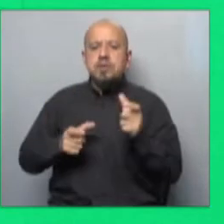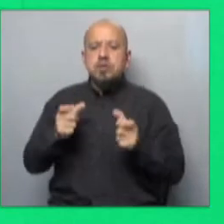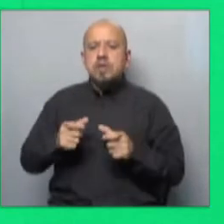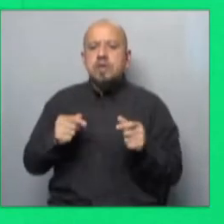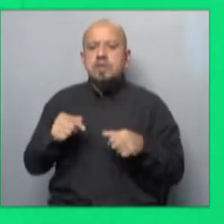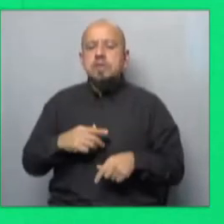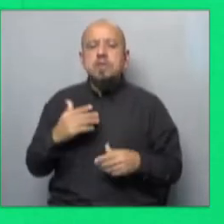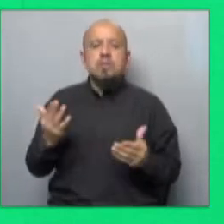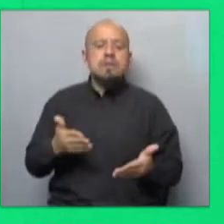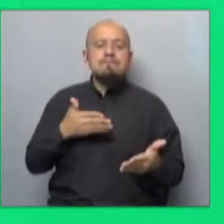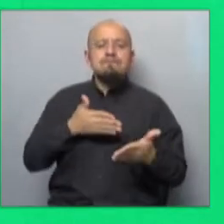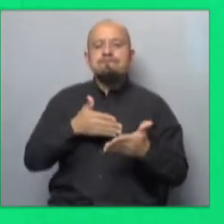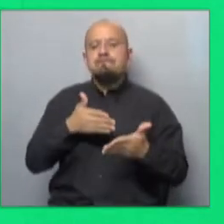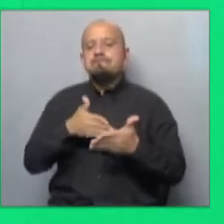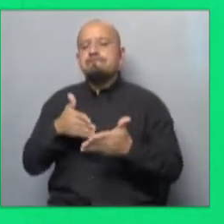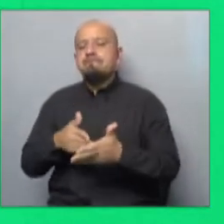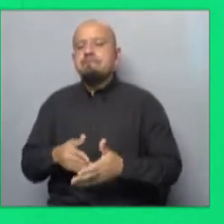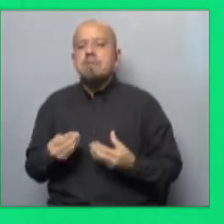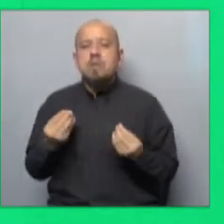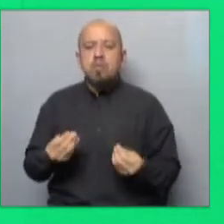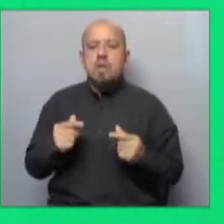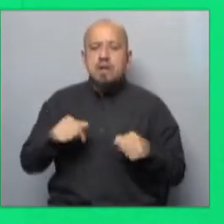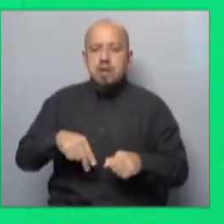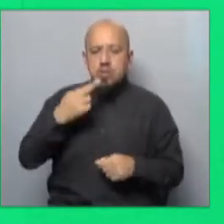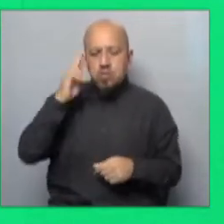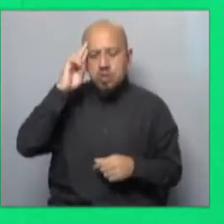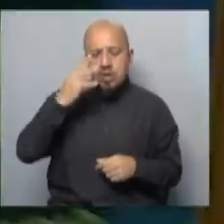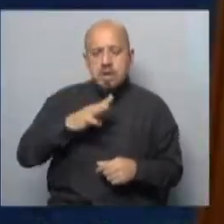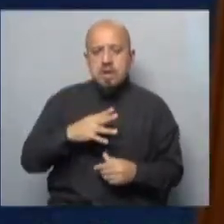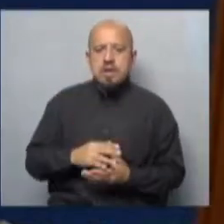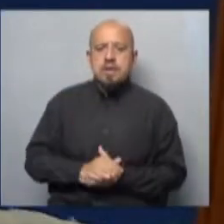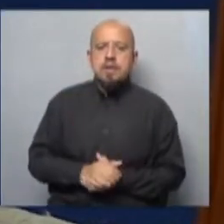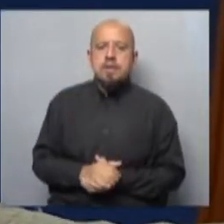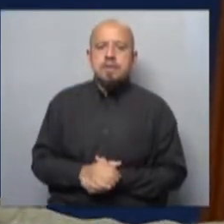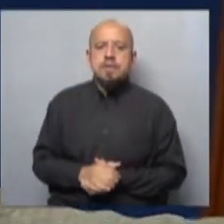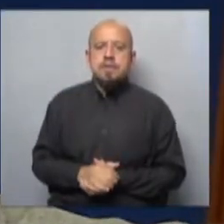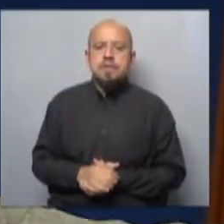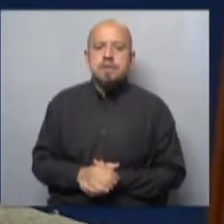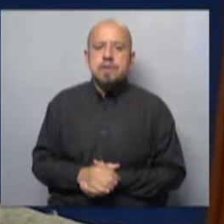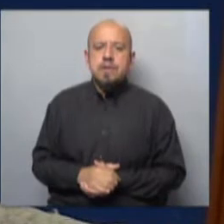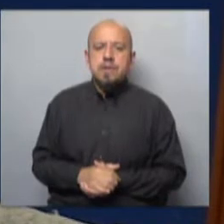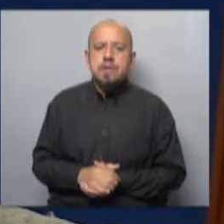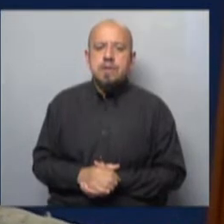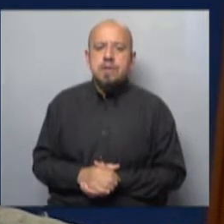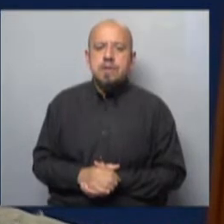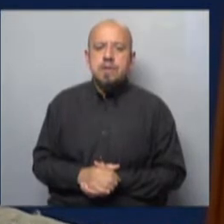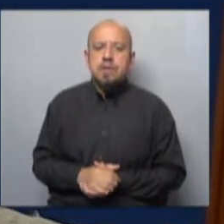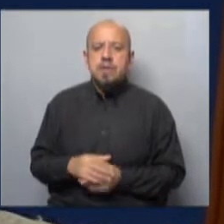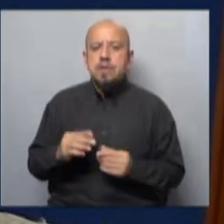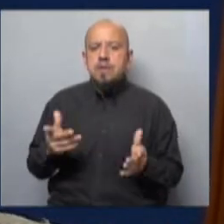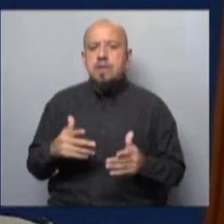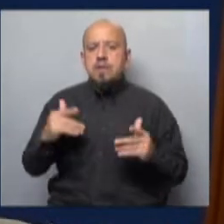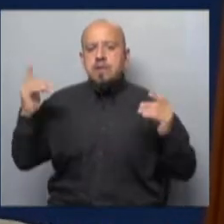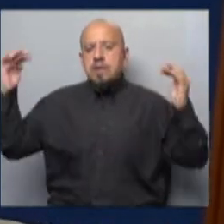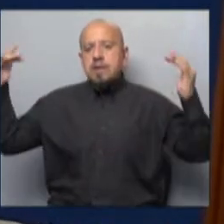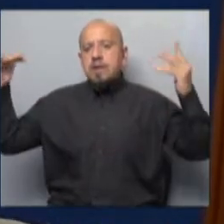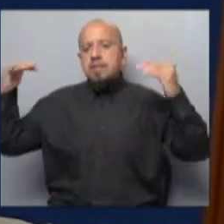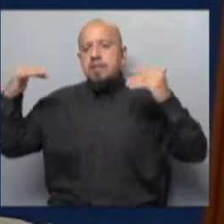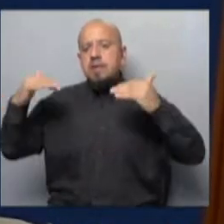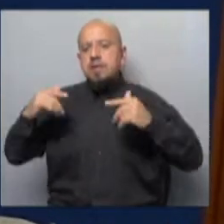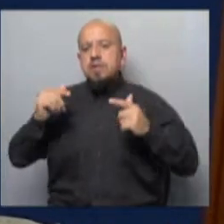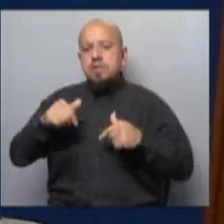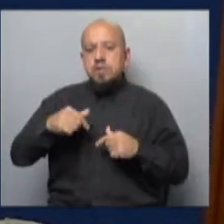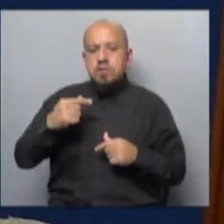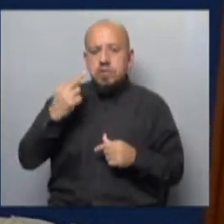principales son los obstáculos que encuentran cuando llegan a nuestro país general la migración que viene reciente a